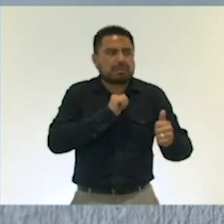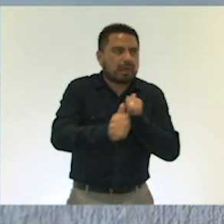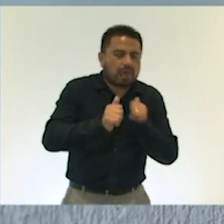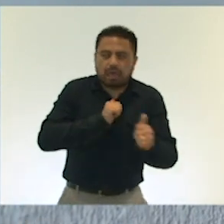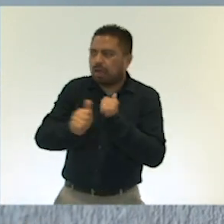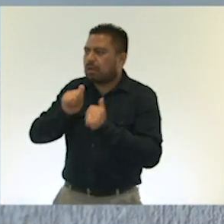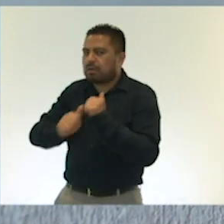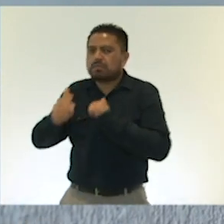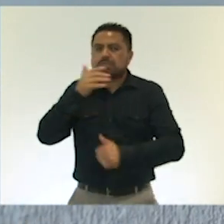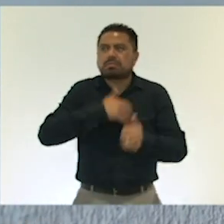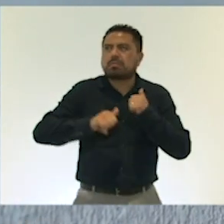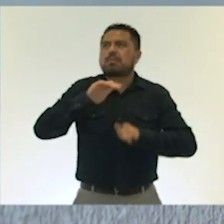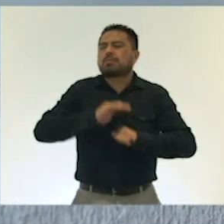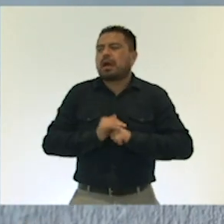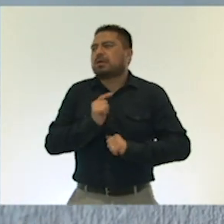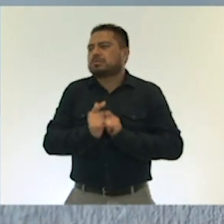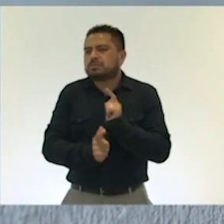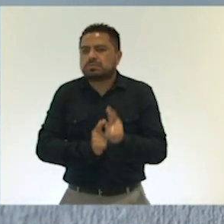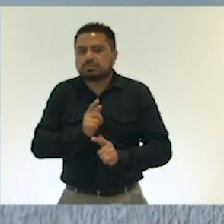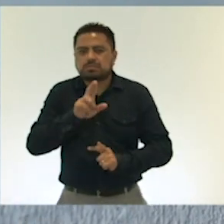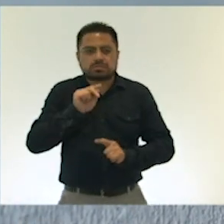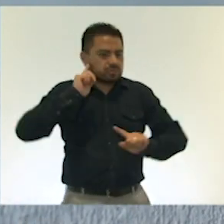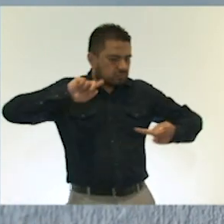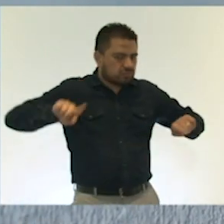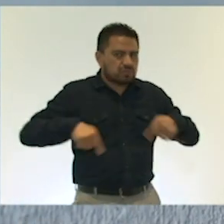no irse más lento. Entonces,